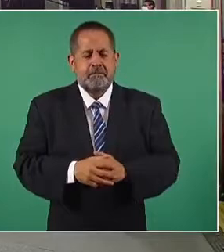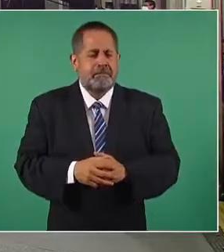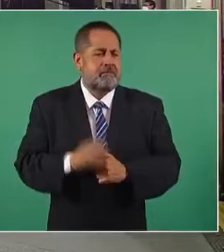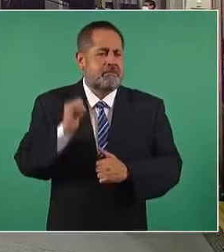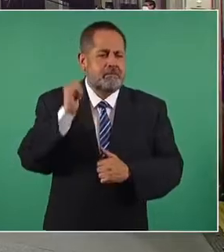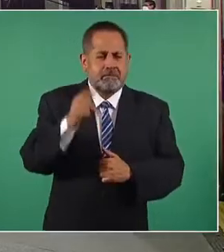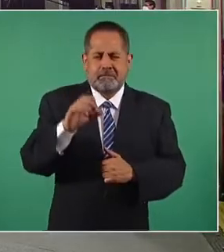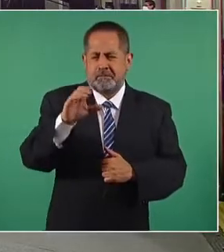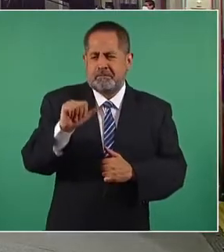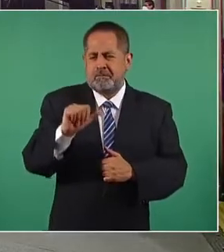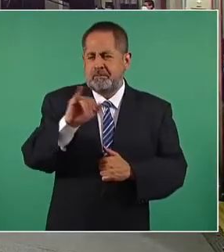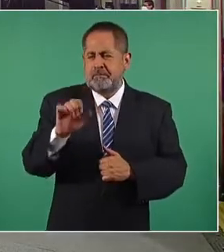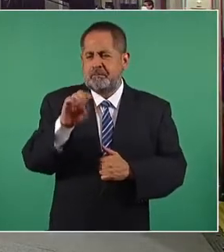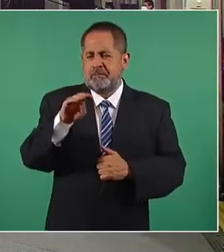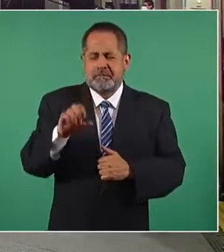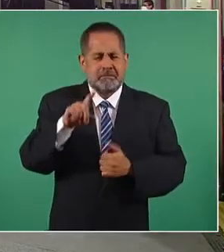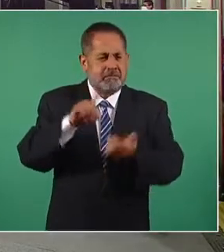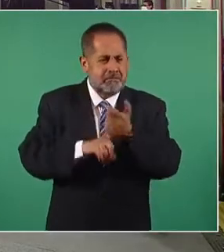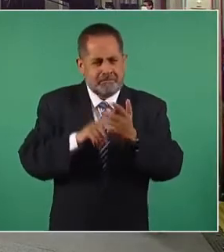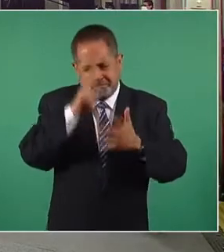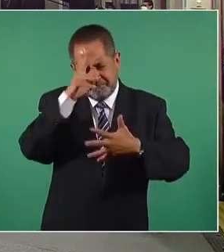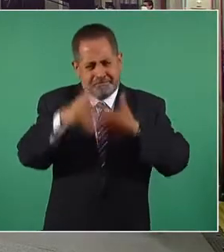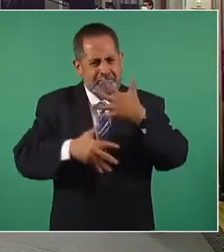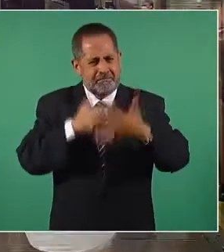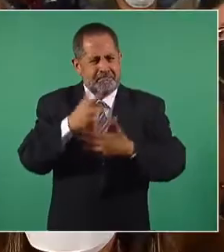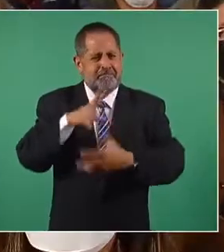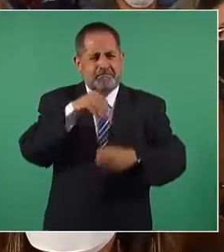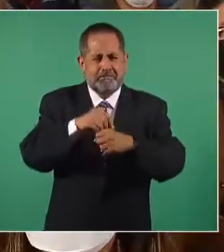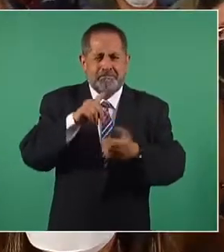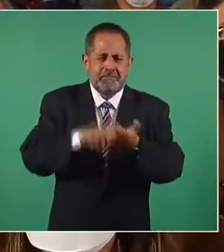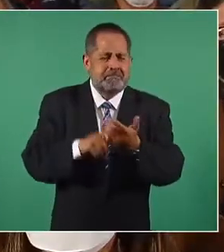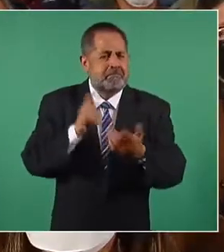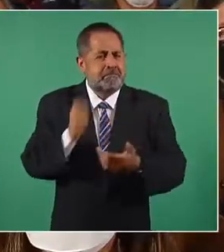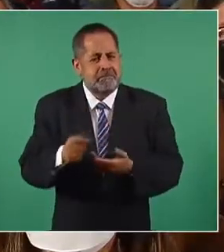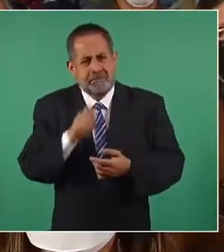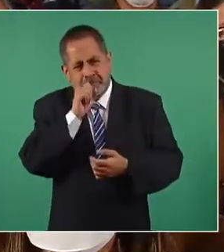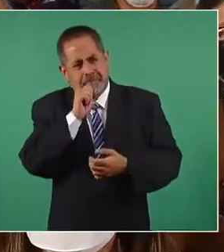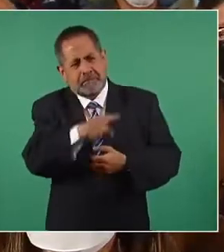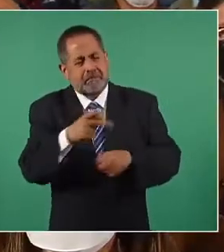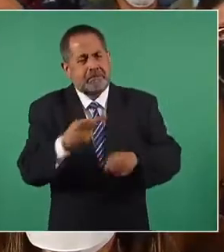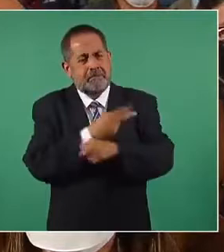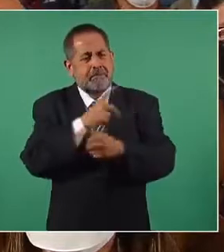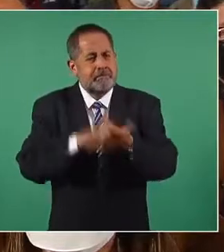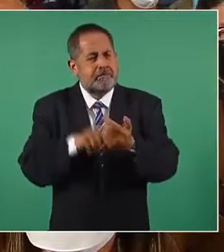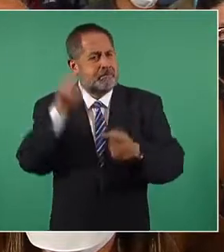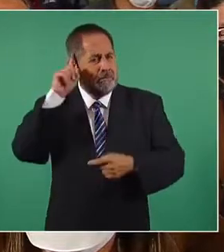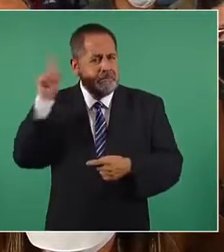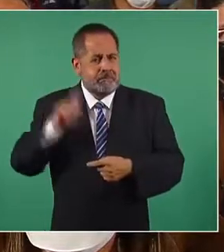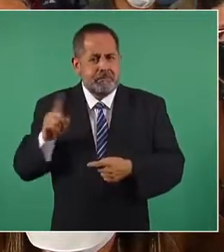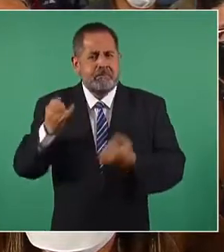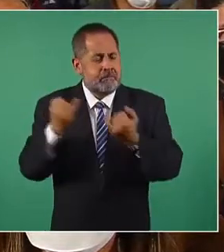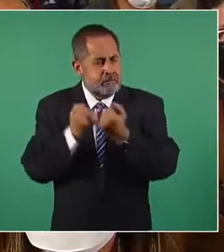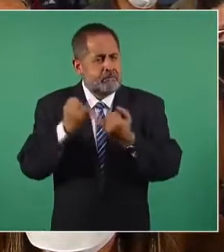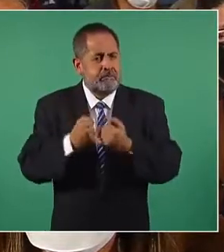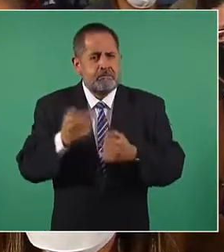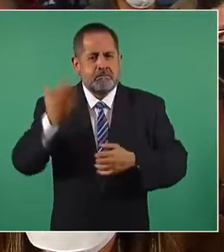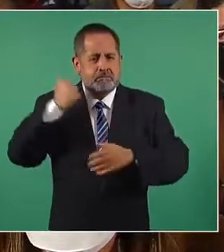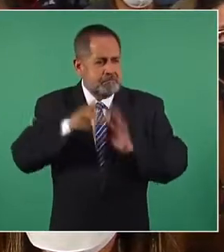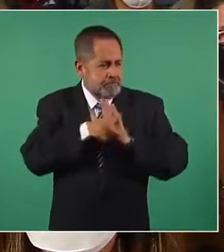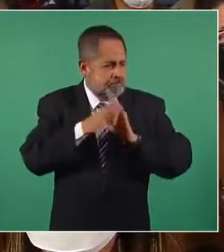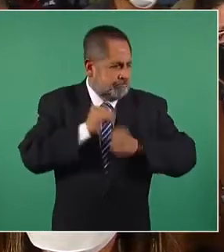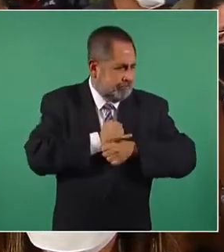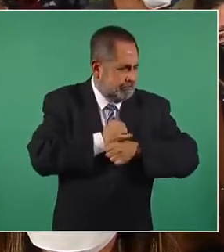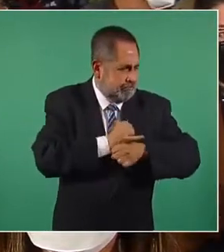entiende, Cajeme, la violencia extrema, como también está sucediendo en Zacatecas. Una investigación